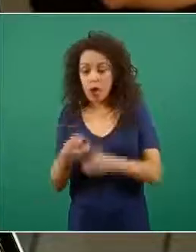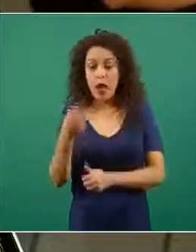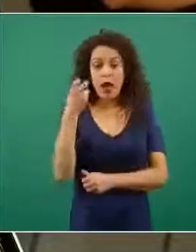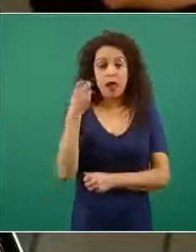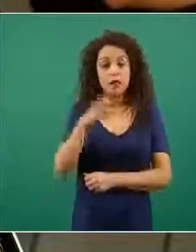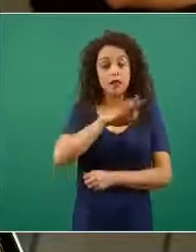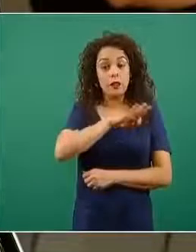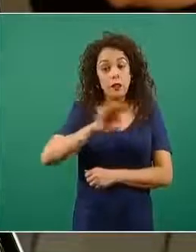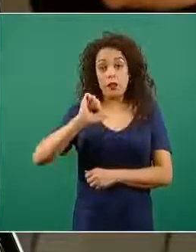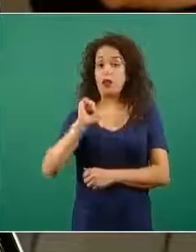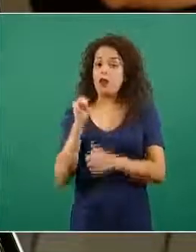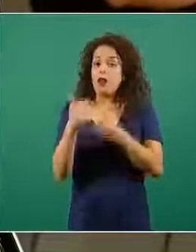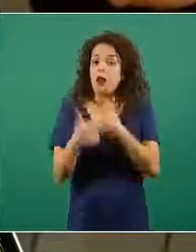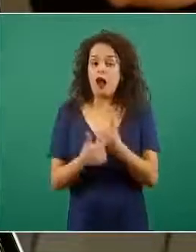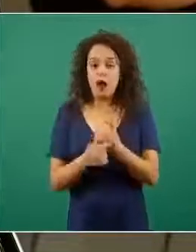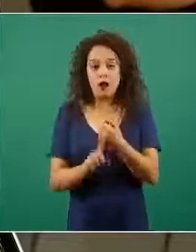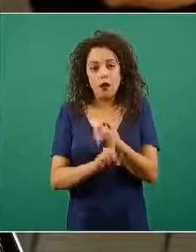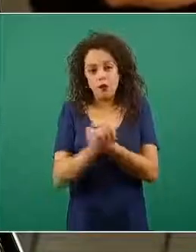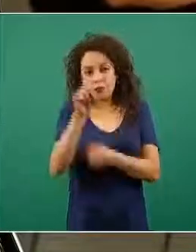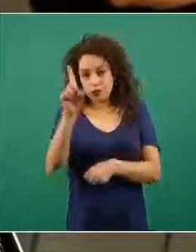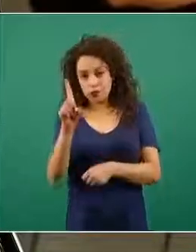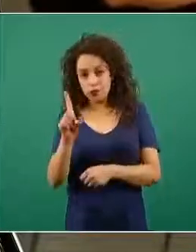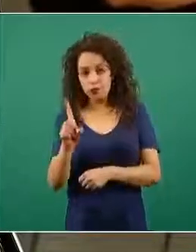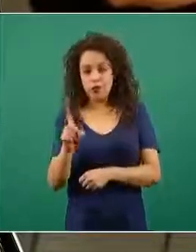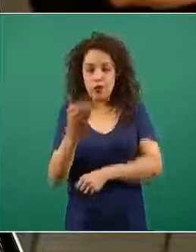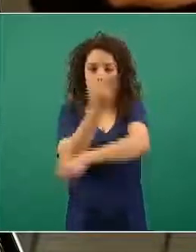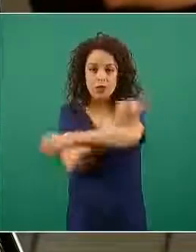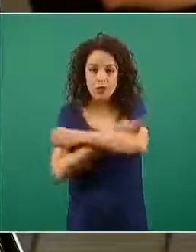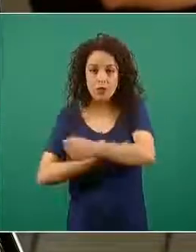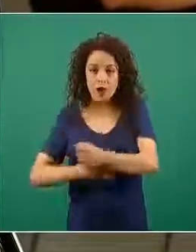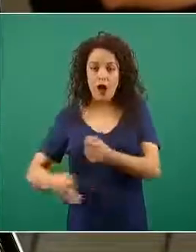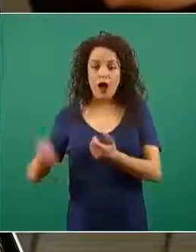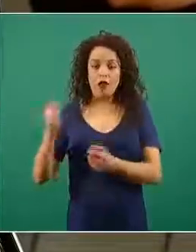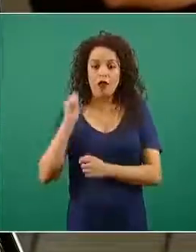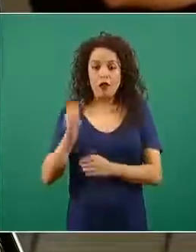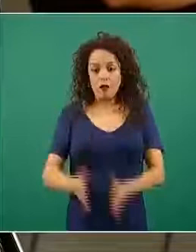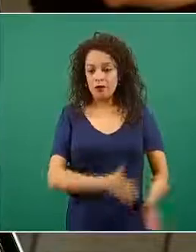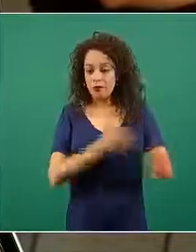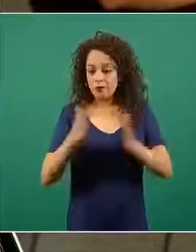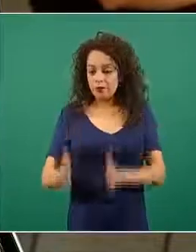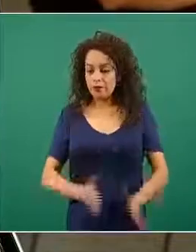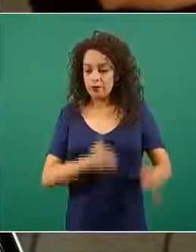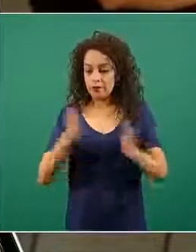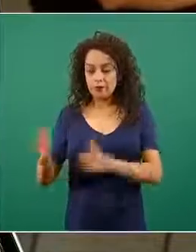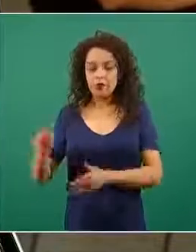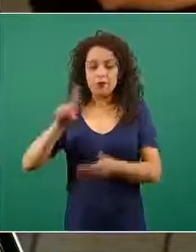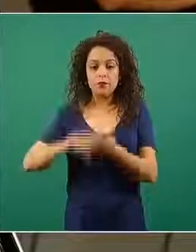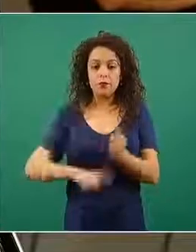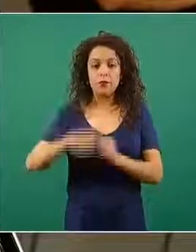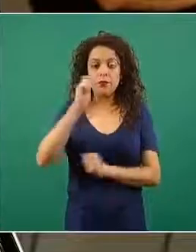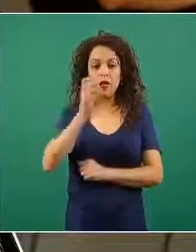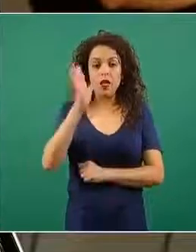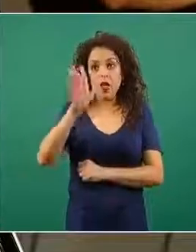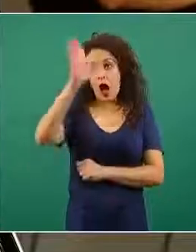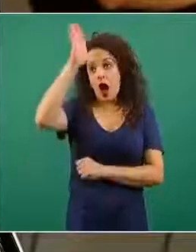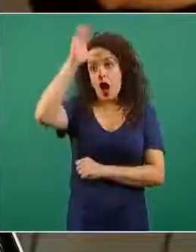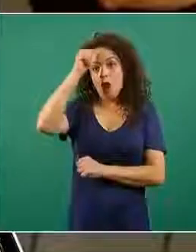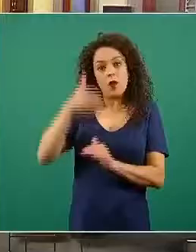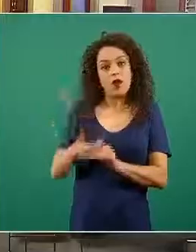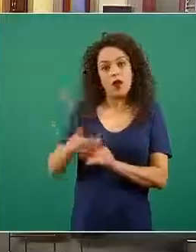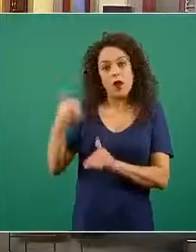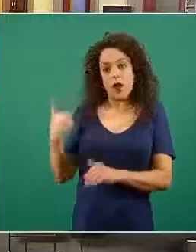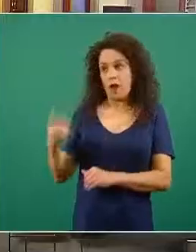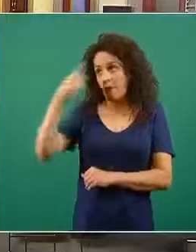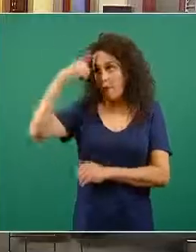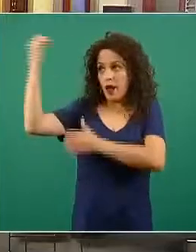pudiera afectar o retrasar el proceso del embotellamiento con el que ya se estaba pactado acá en